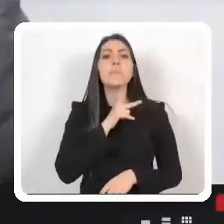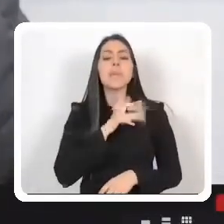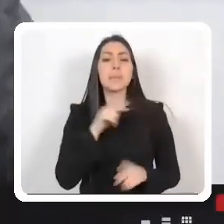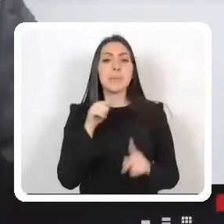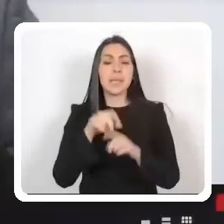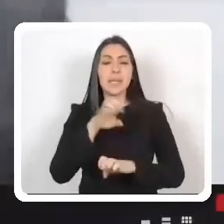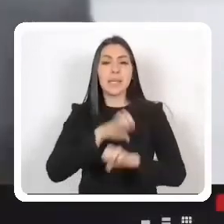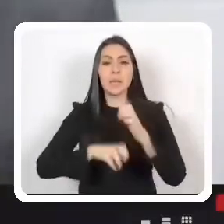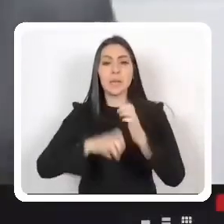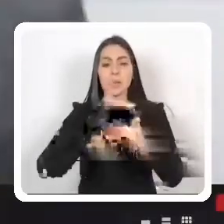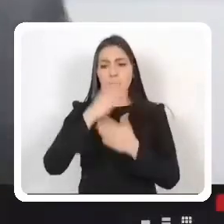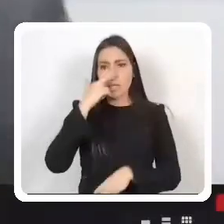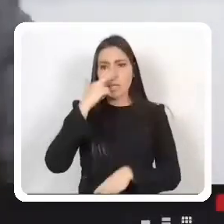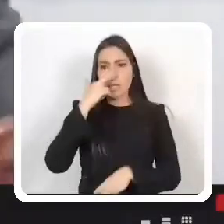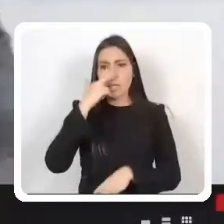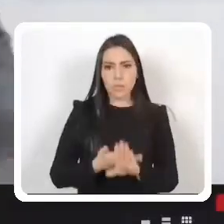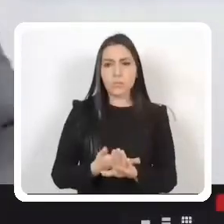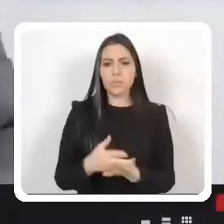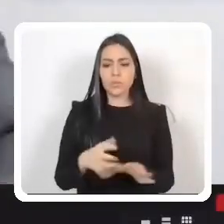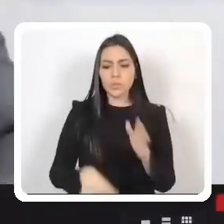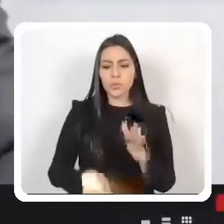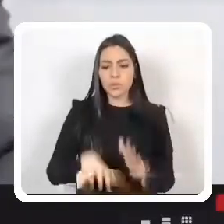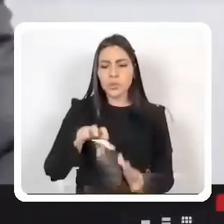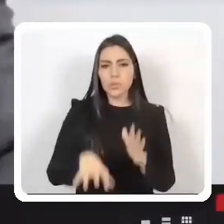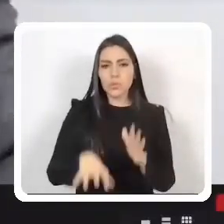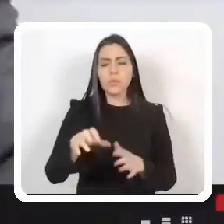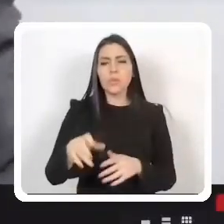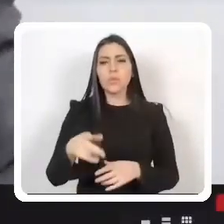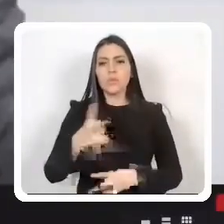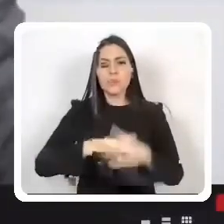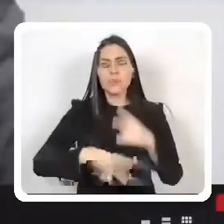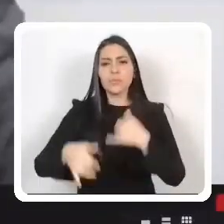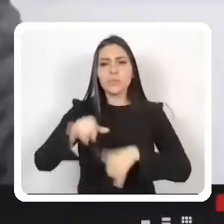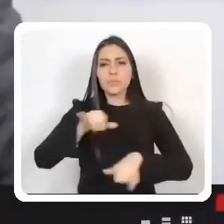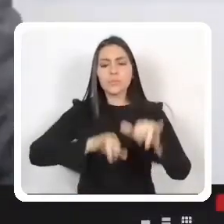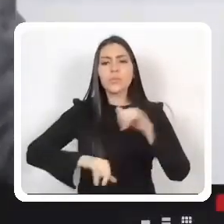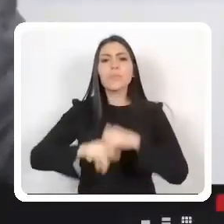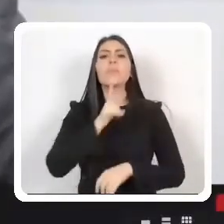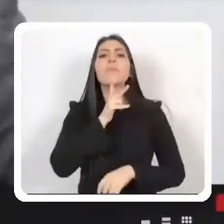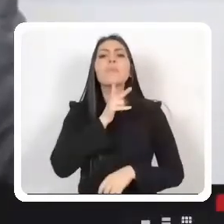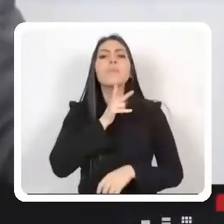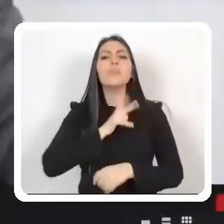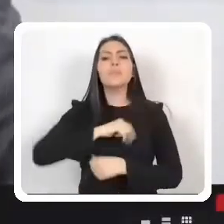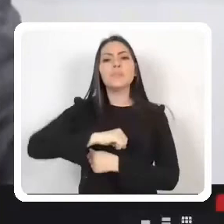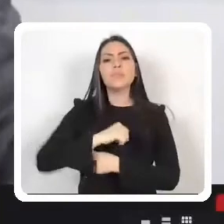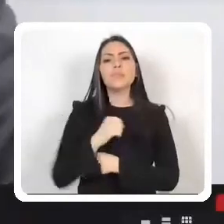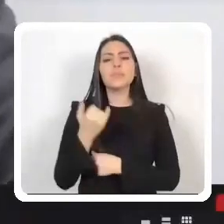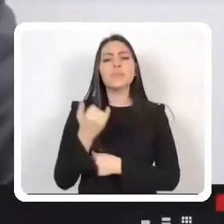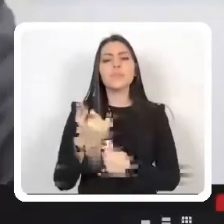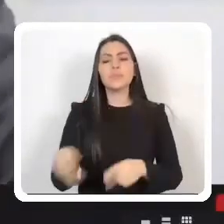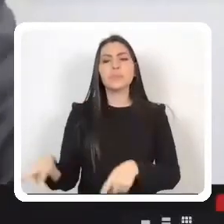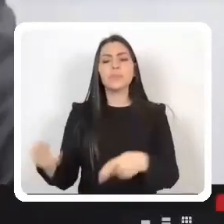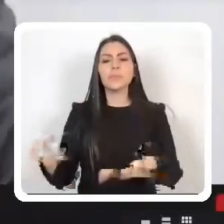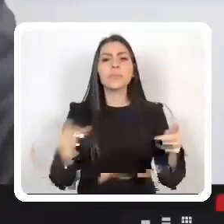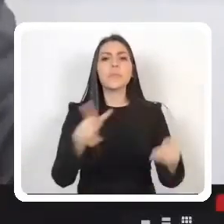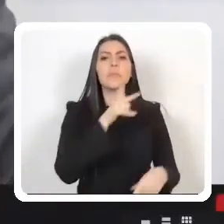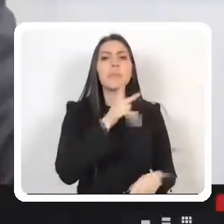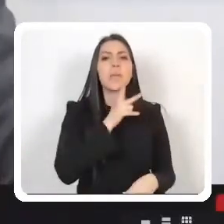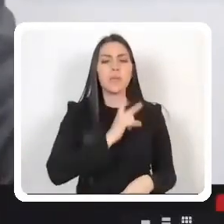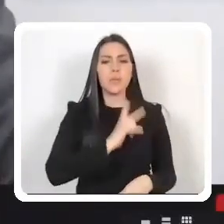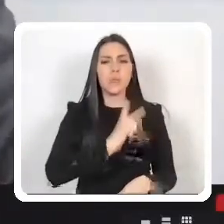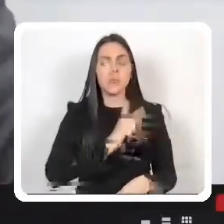de la explotación, la exploración, la refinación, la petroquímica, el almacenamiento y la distribución del petróleo y sus